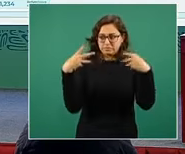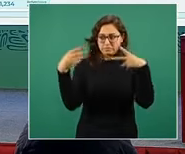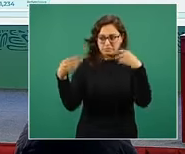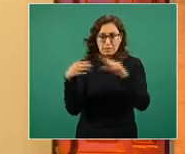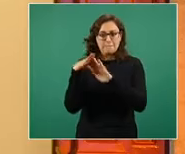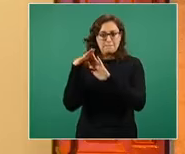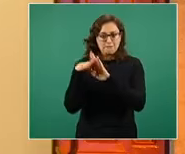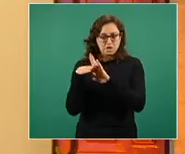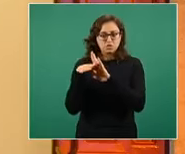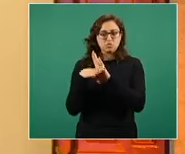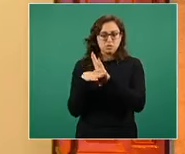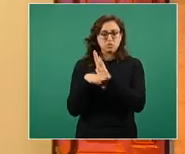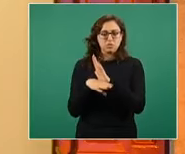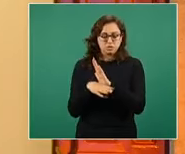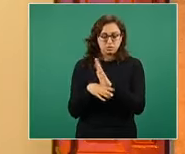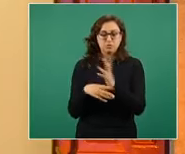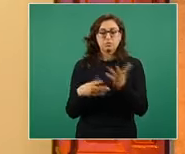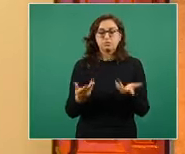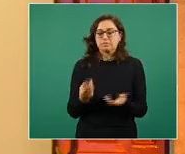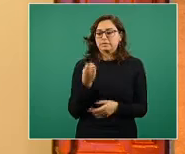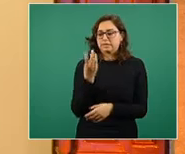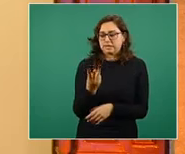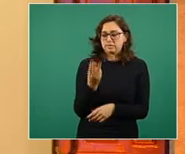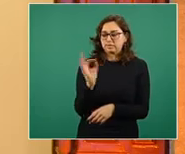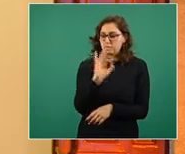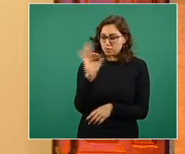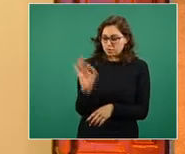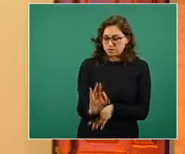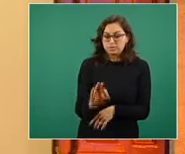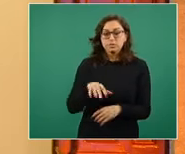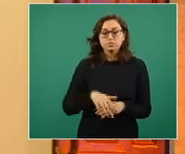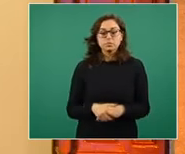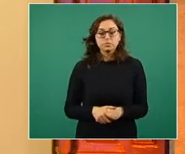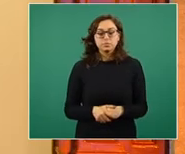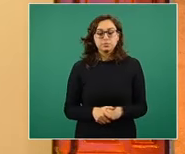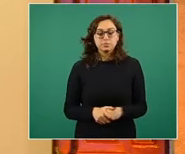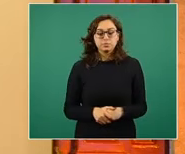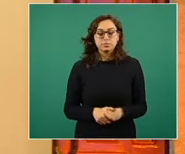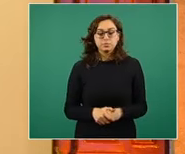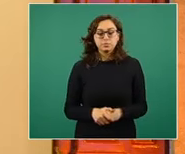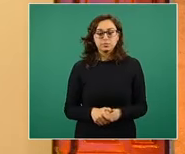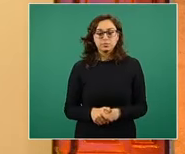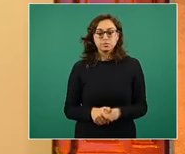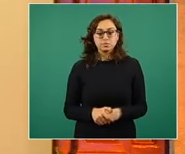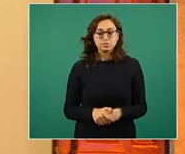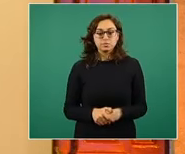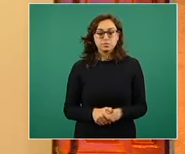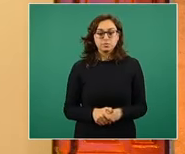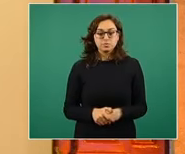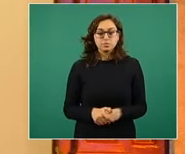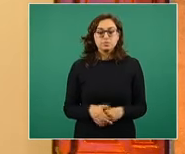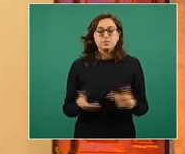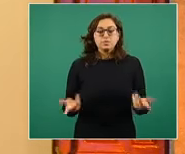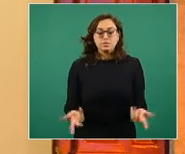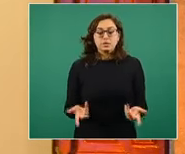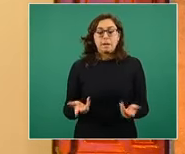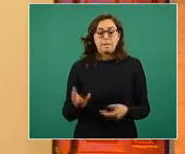referimos precisamente a este 3%. Para el día de hoy se están completando